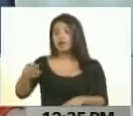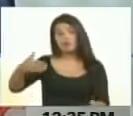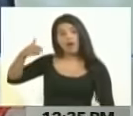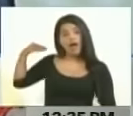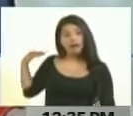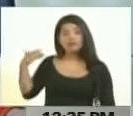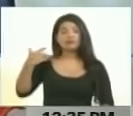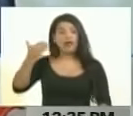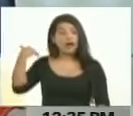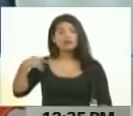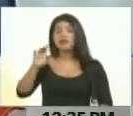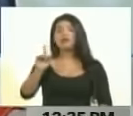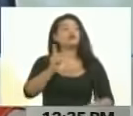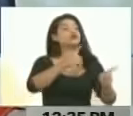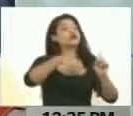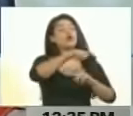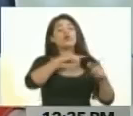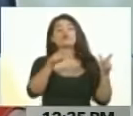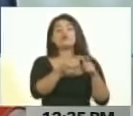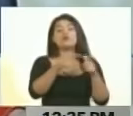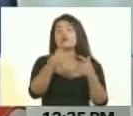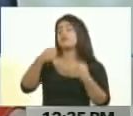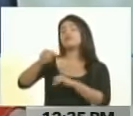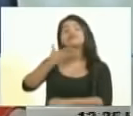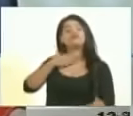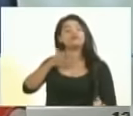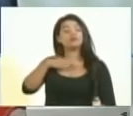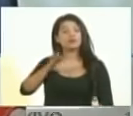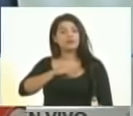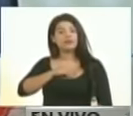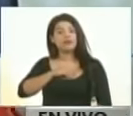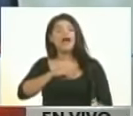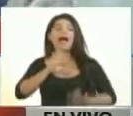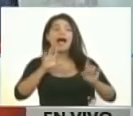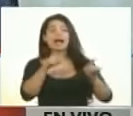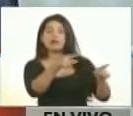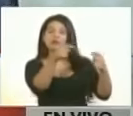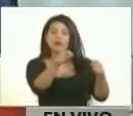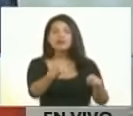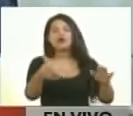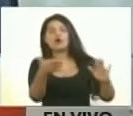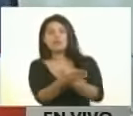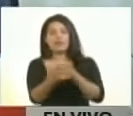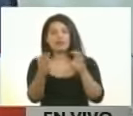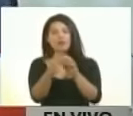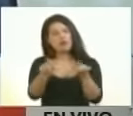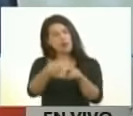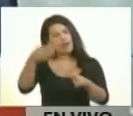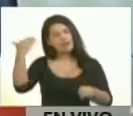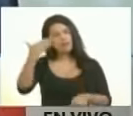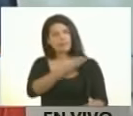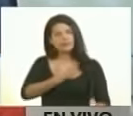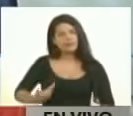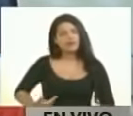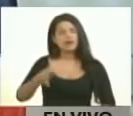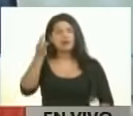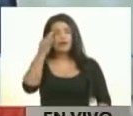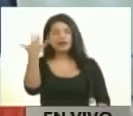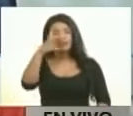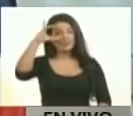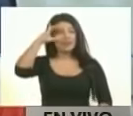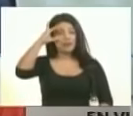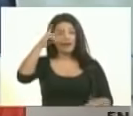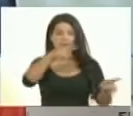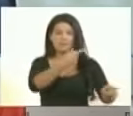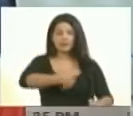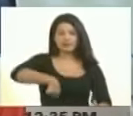modelos neoliberales. Y pretenden nuevamente, mediante golpes de Estado, como el golpe de Estado que le dieron a la presidenta Dilma en la